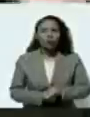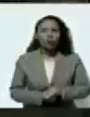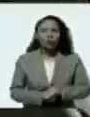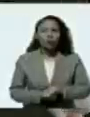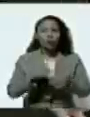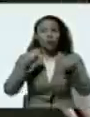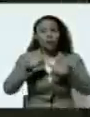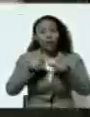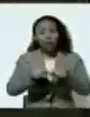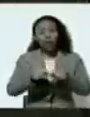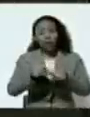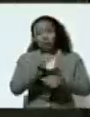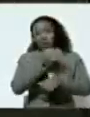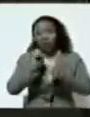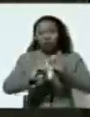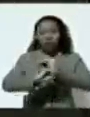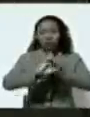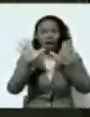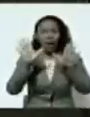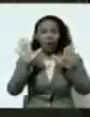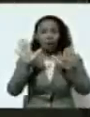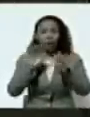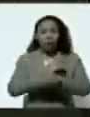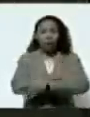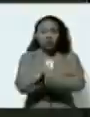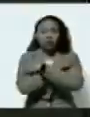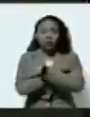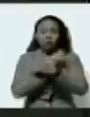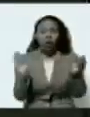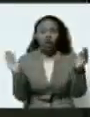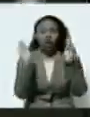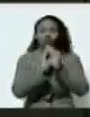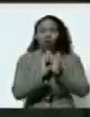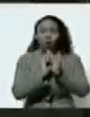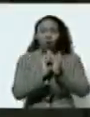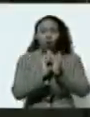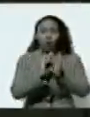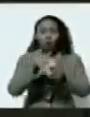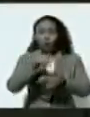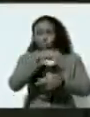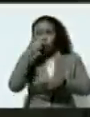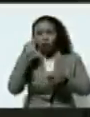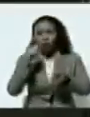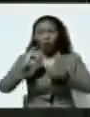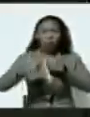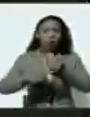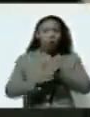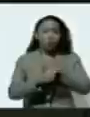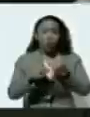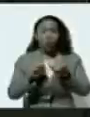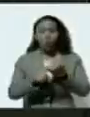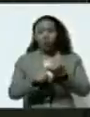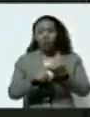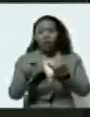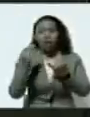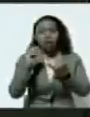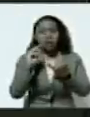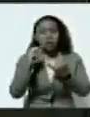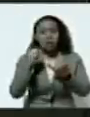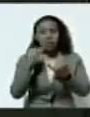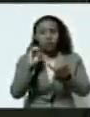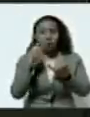Y aquí queda perfectamente claro que el que se abraza y se besa con narcotraficantes es Juan Guaidó, es Quiñones,